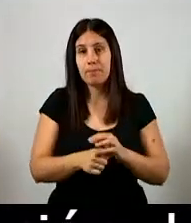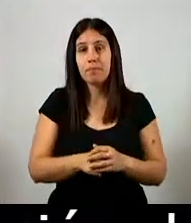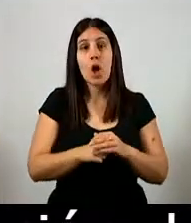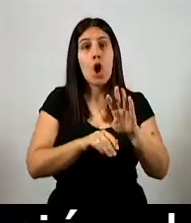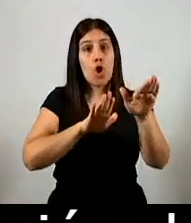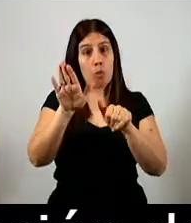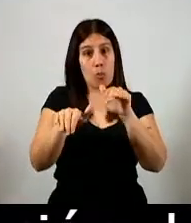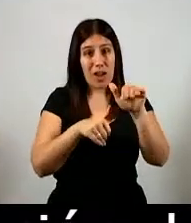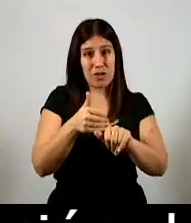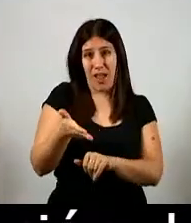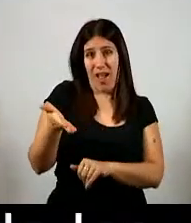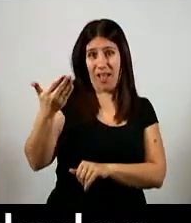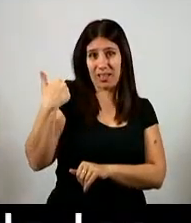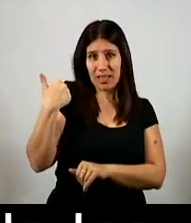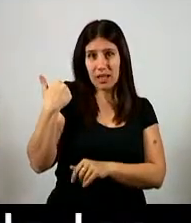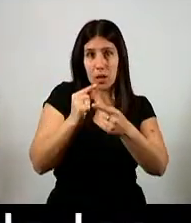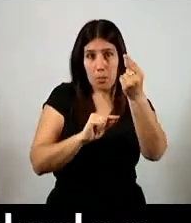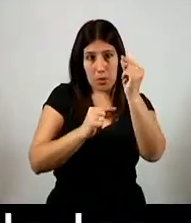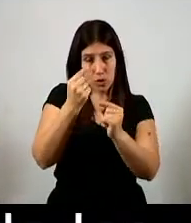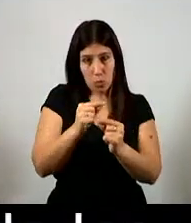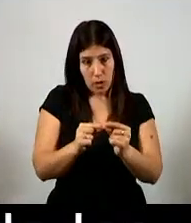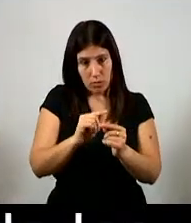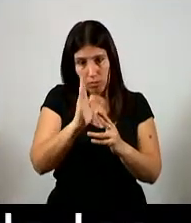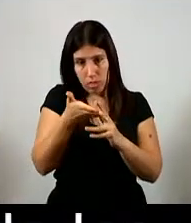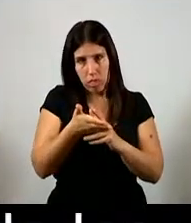quedó parte del presupuesto sin ejecutar.